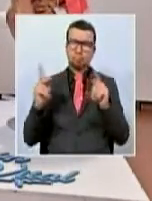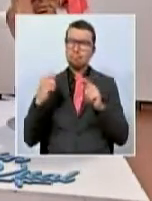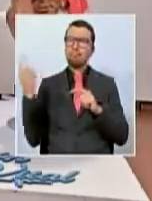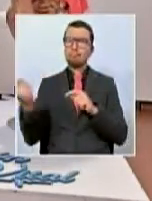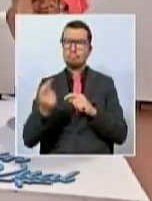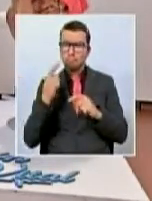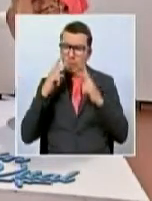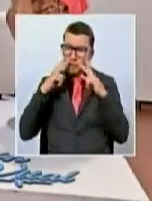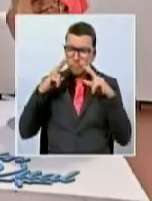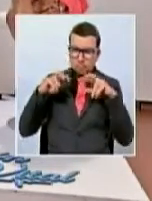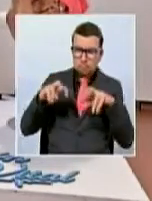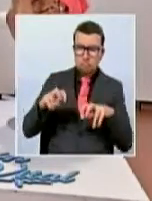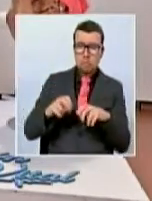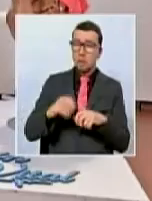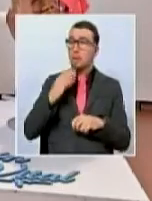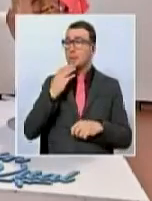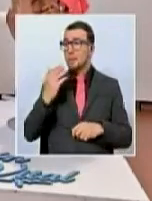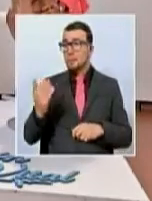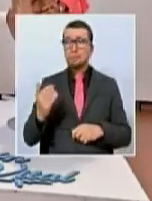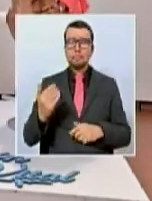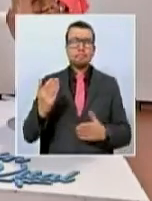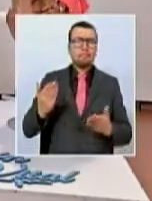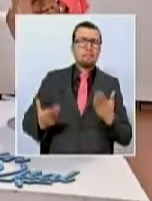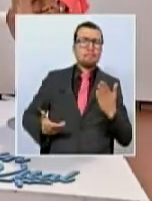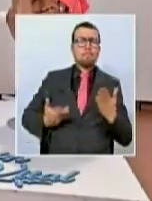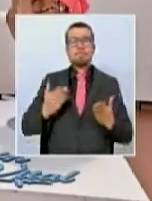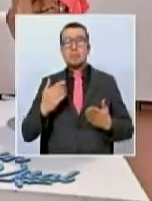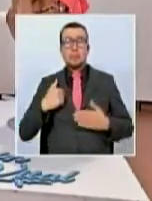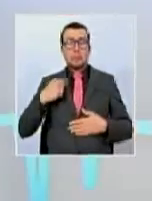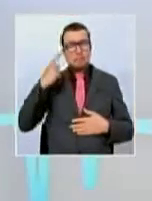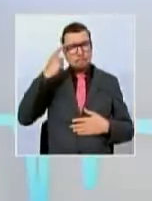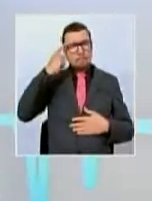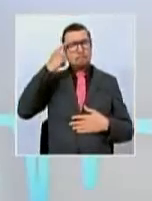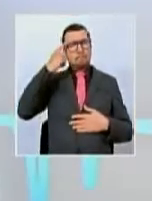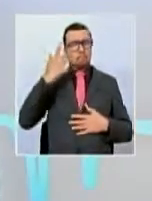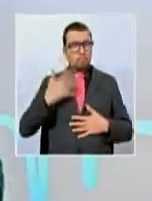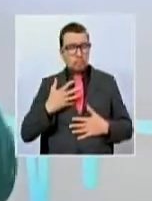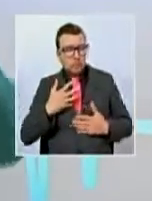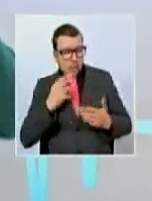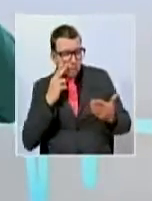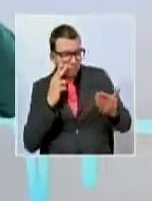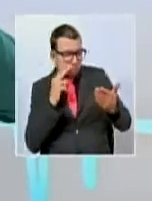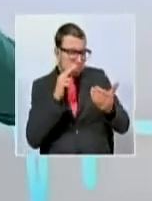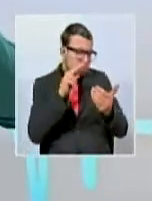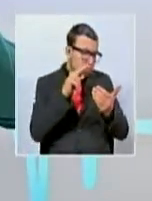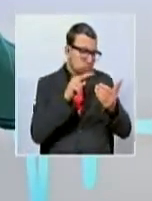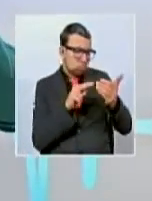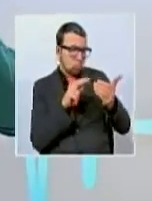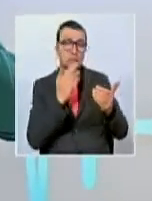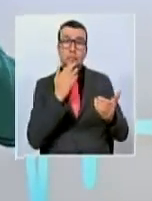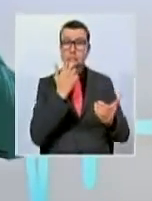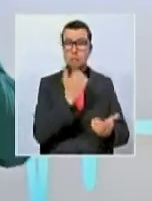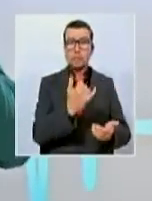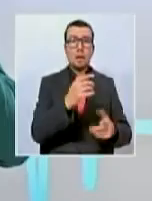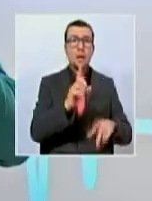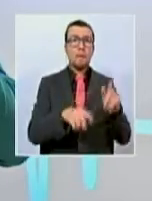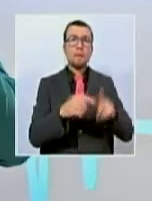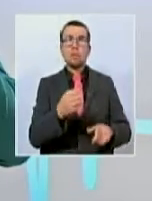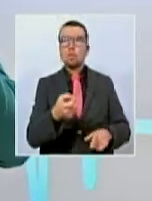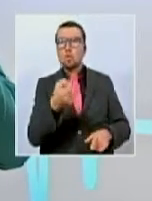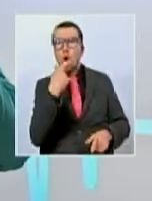cosas son como de intuición, de observar algo. A la gente le llegan unos paquetados así de